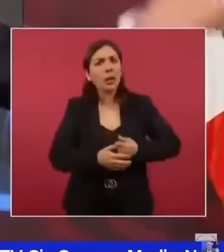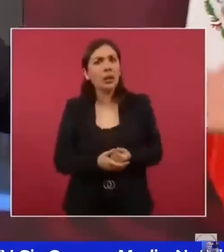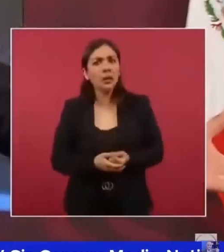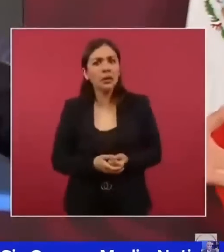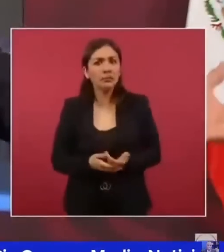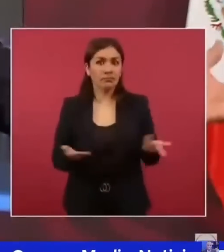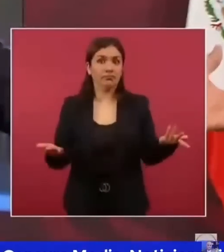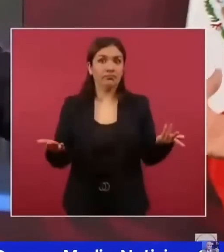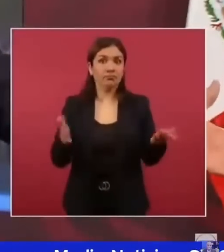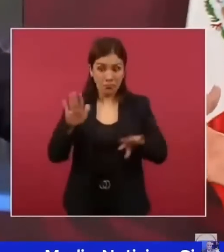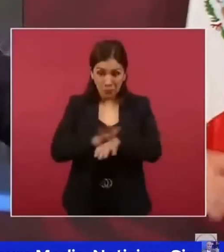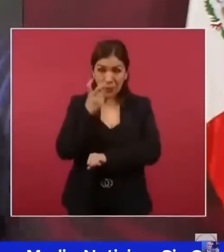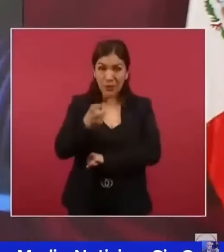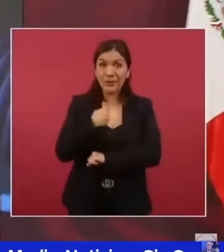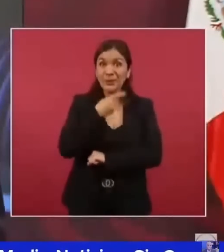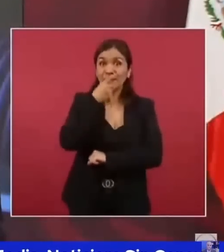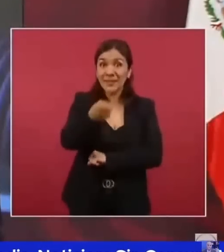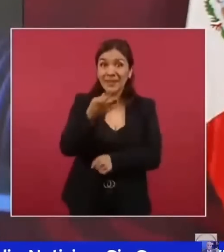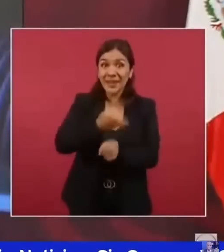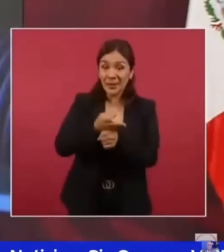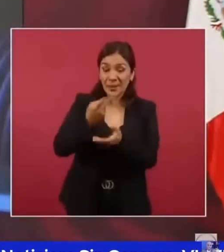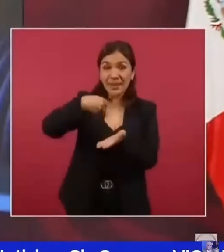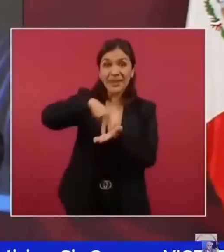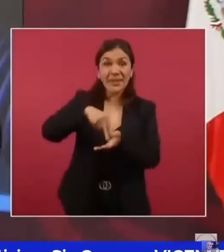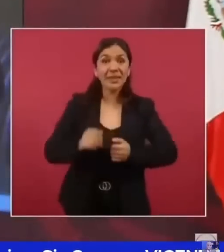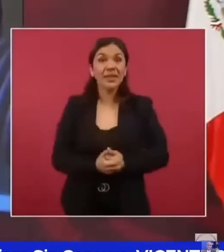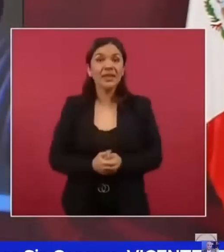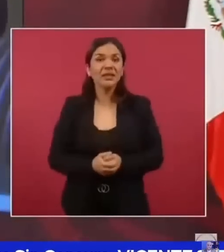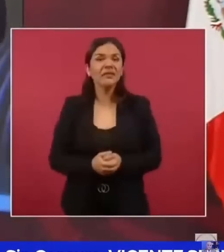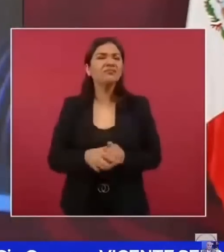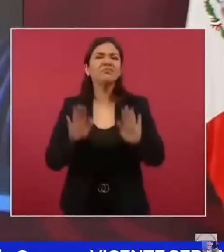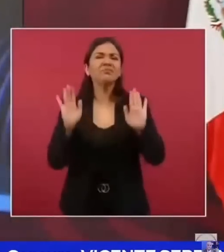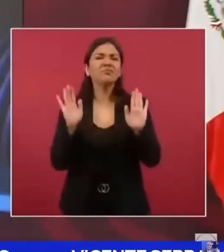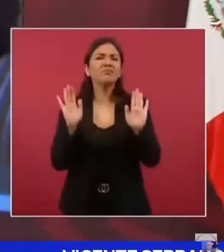Sí, por eso lo estoy diciendo. No.